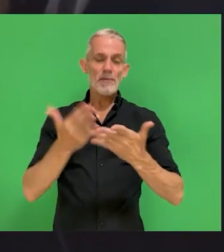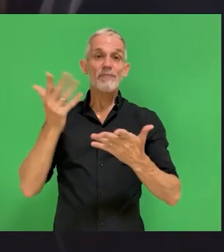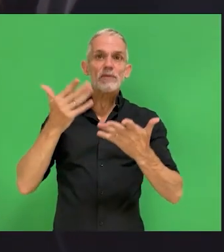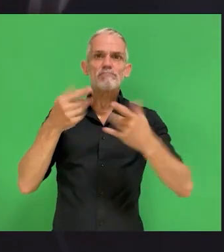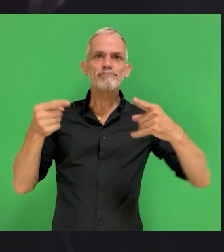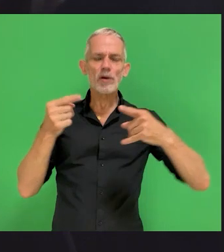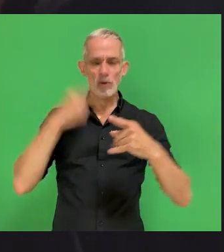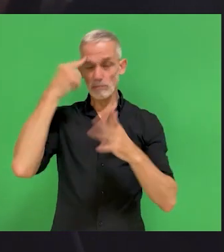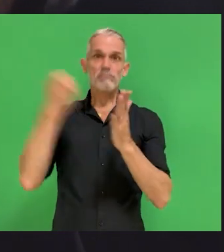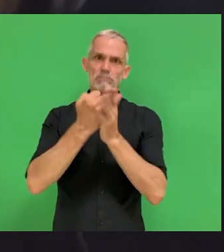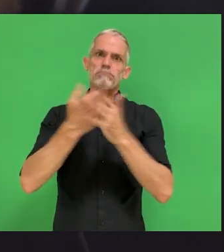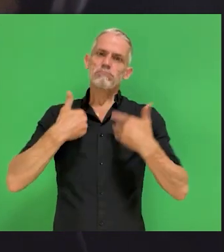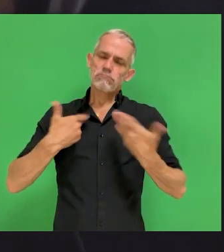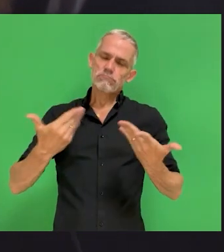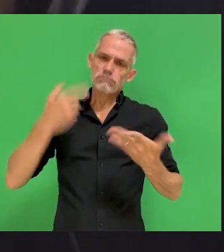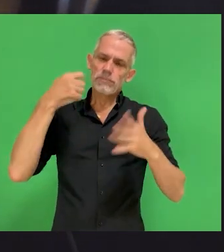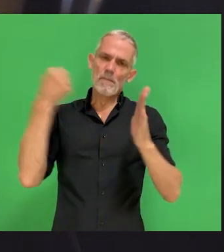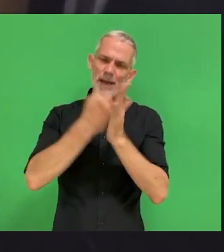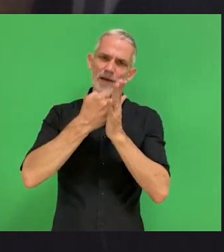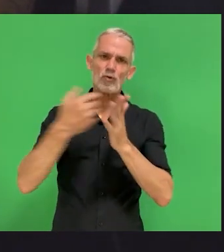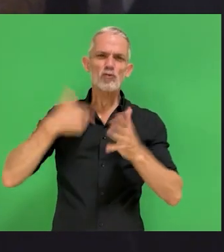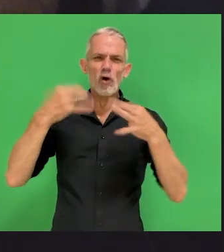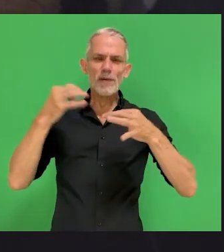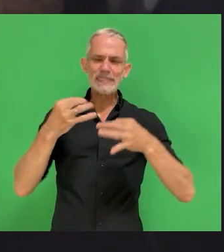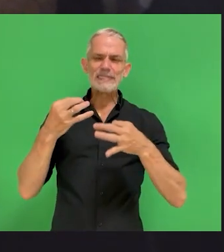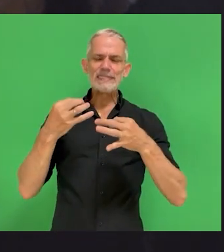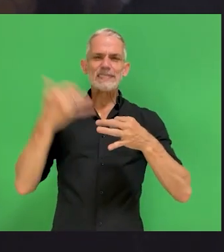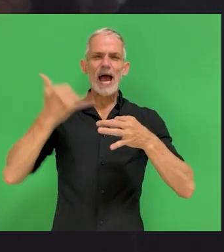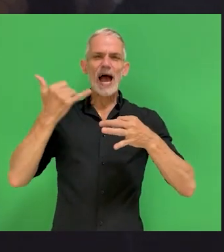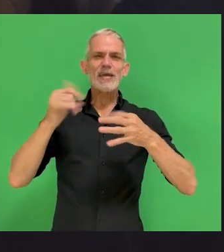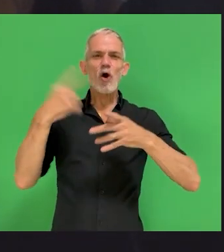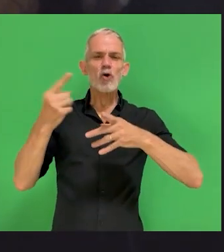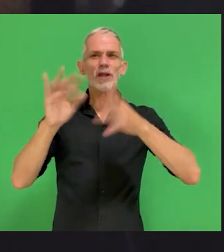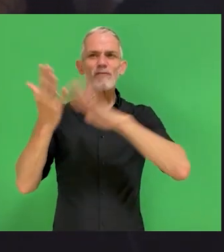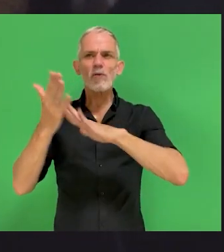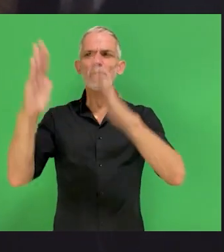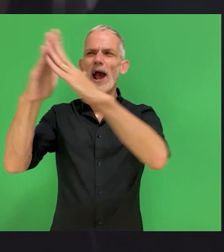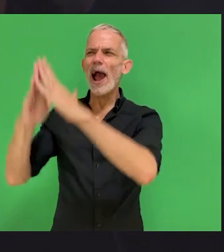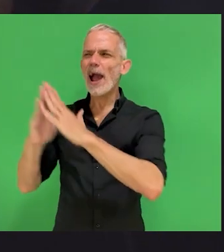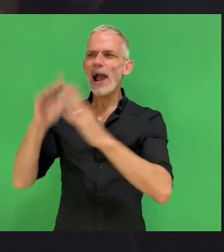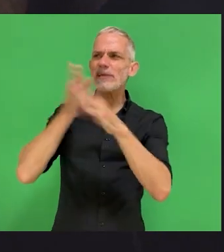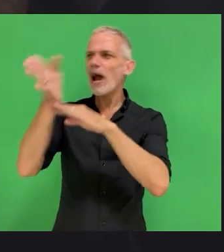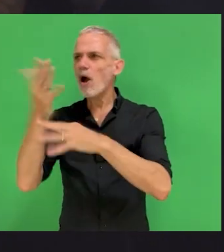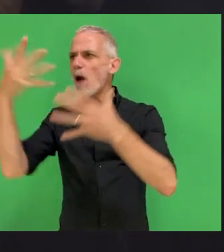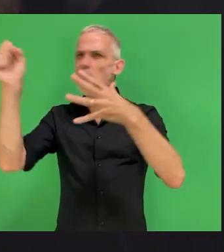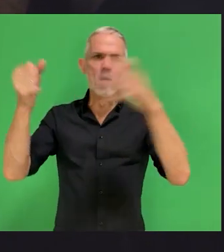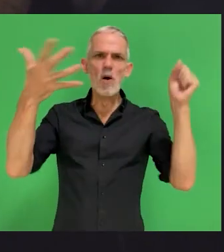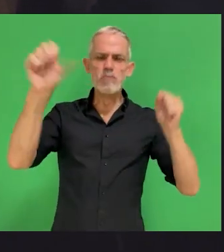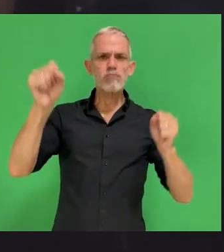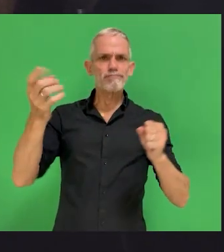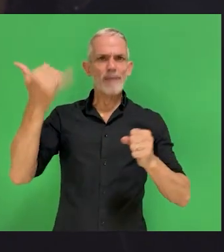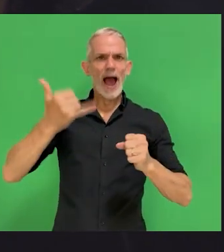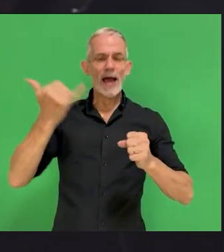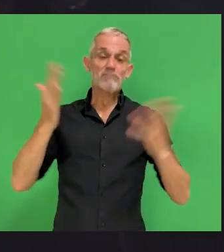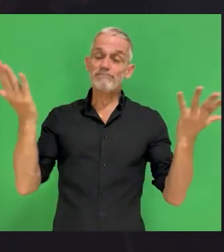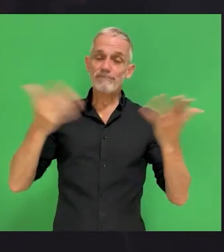una cosa que te impacta, ¿no? Tuve que asumir que hay otra copia y que en alguna otra casa que allanaron la encontraron. Eso